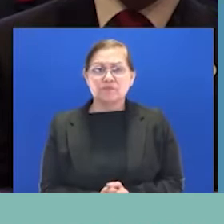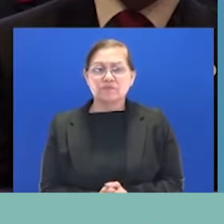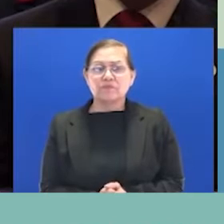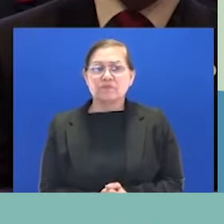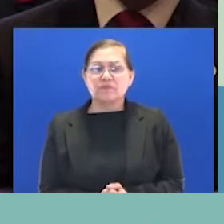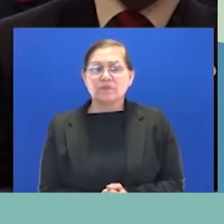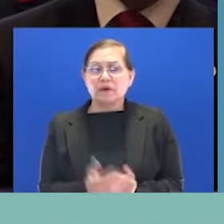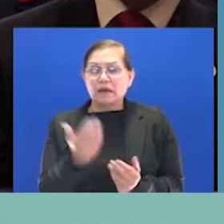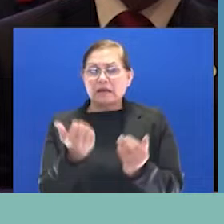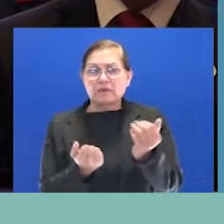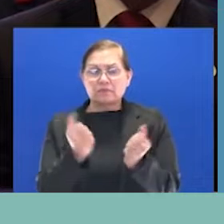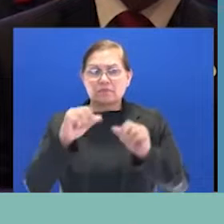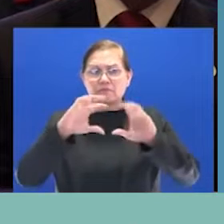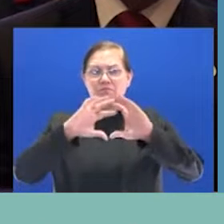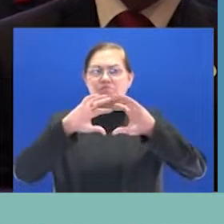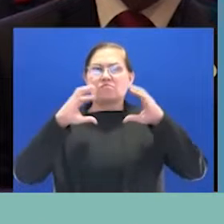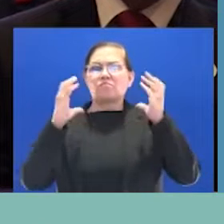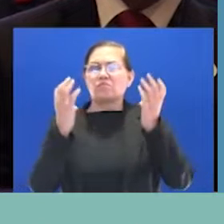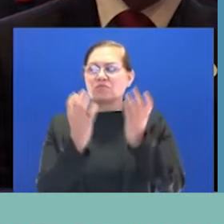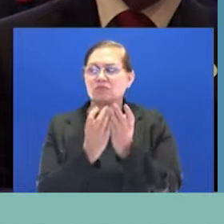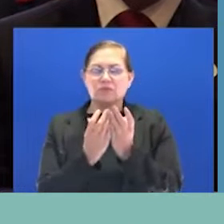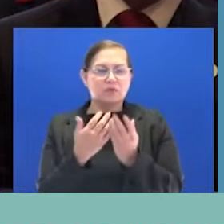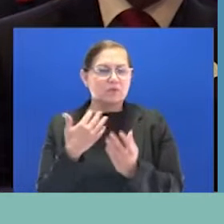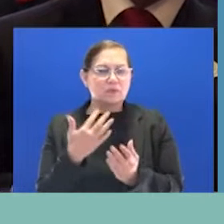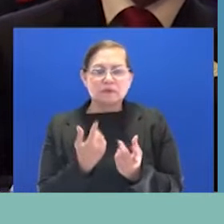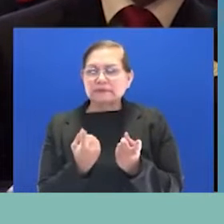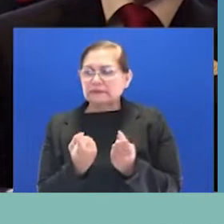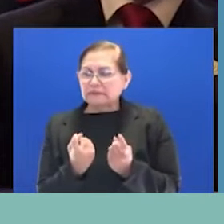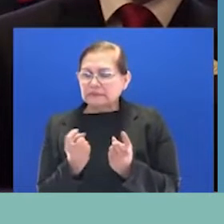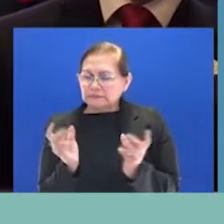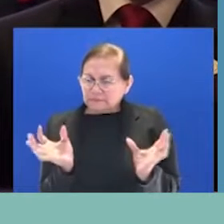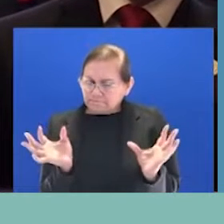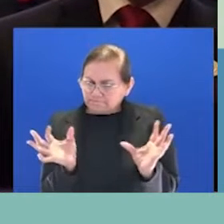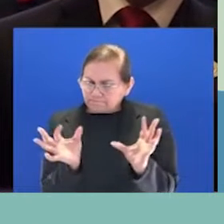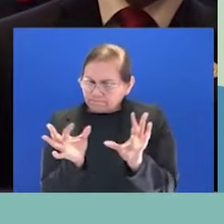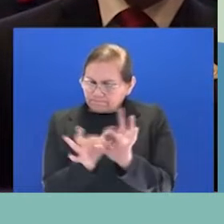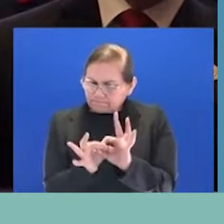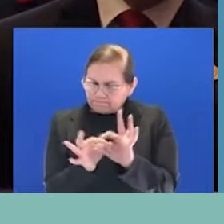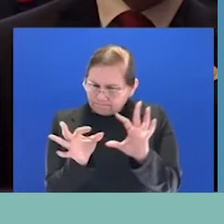La economía mundial demanda más que nunca la consolidación